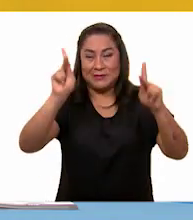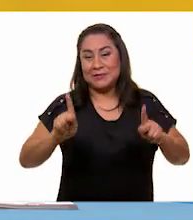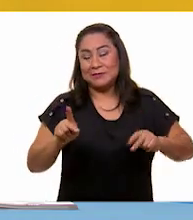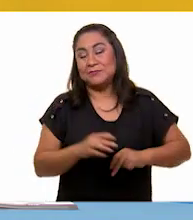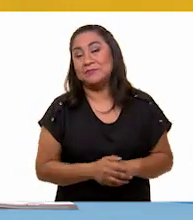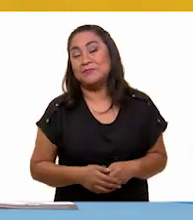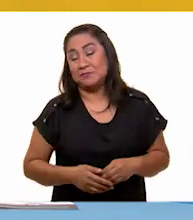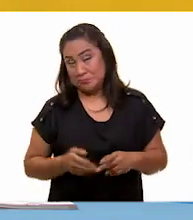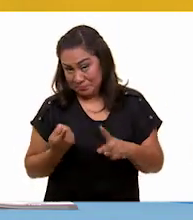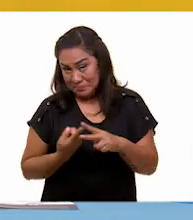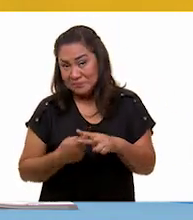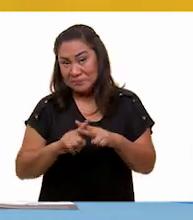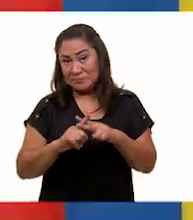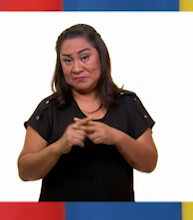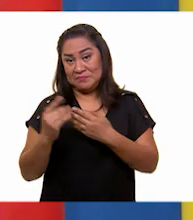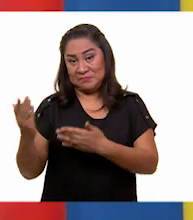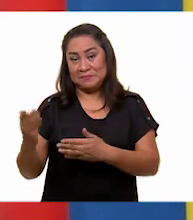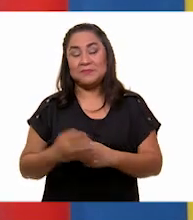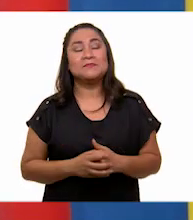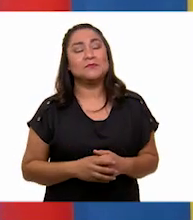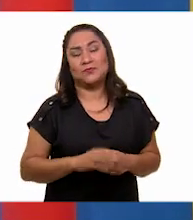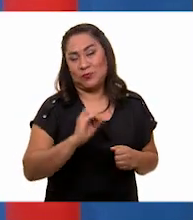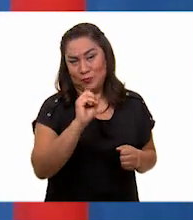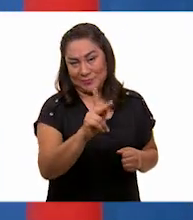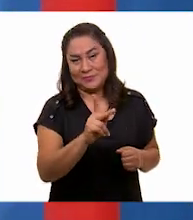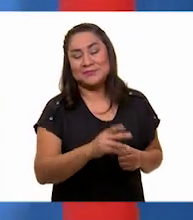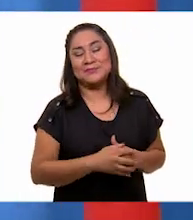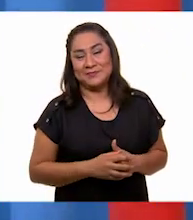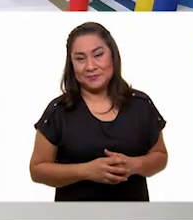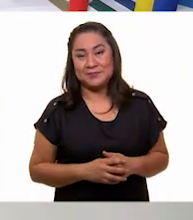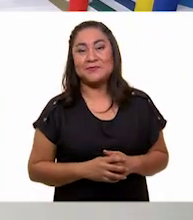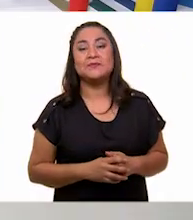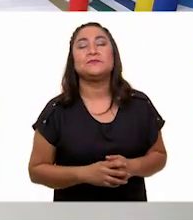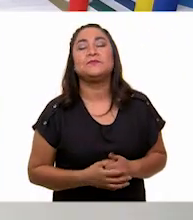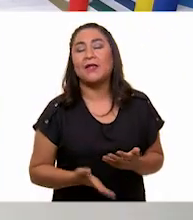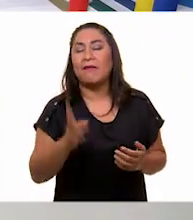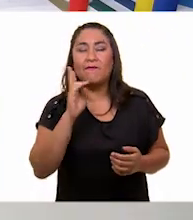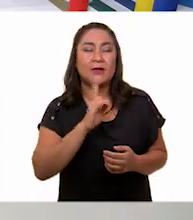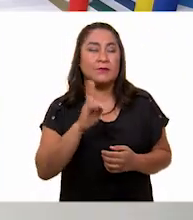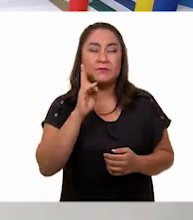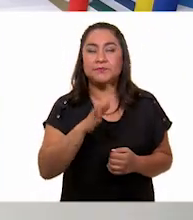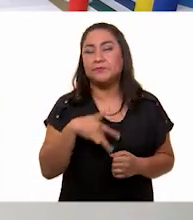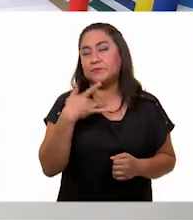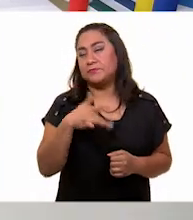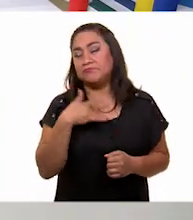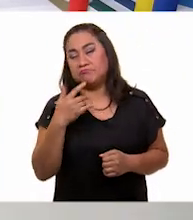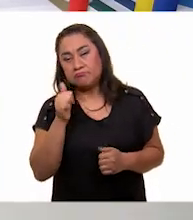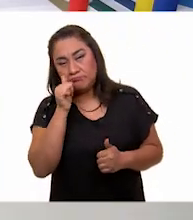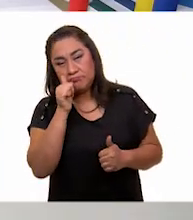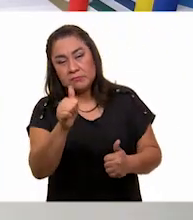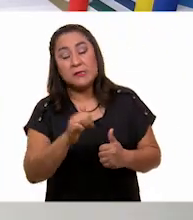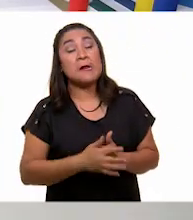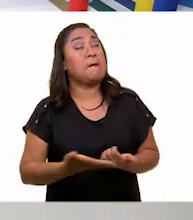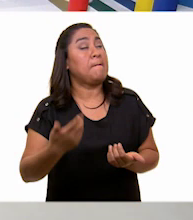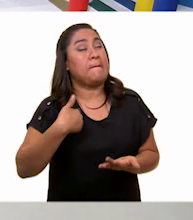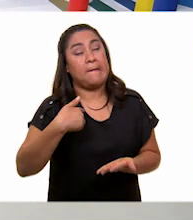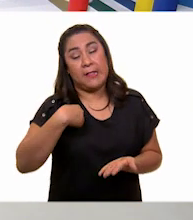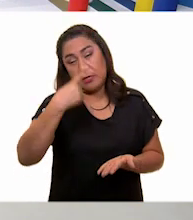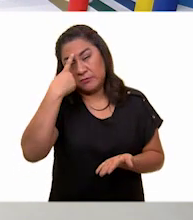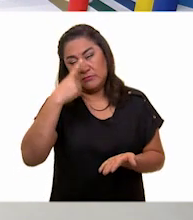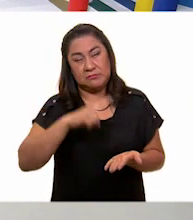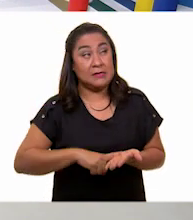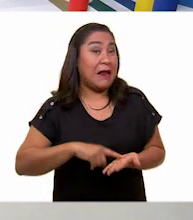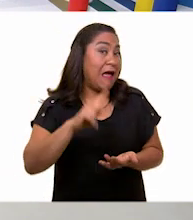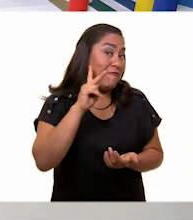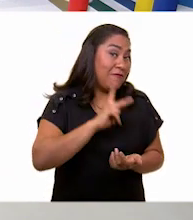te parece si comenzamos, María? De acuerdo, maestra. A ver de lo que estamos viendo. Yo creo, a ver